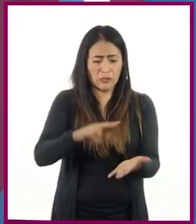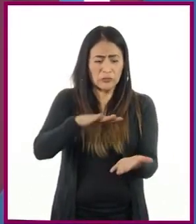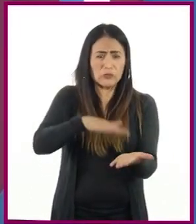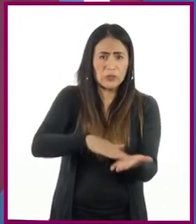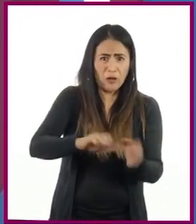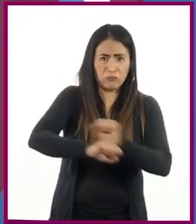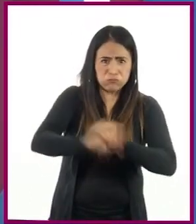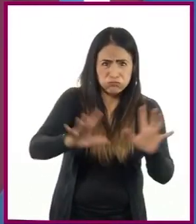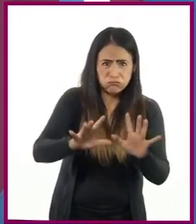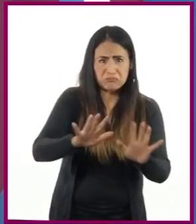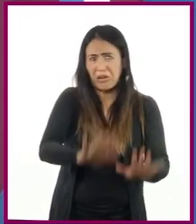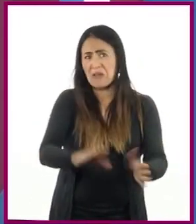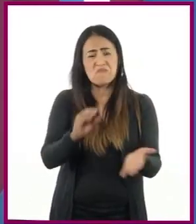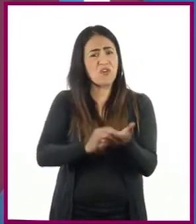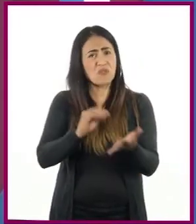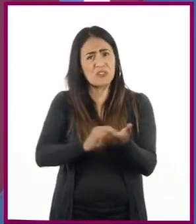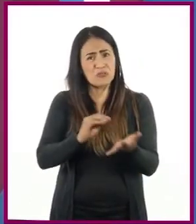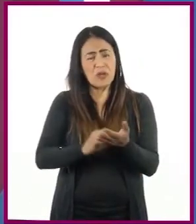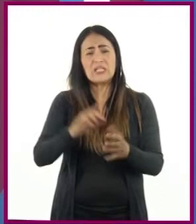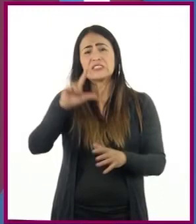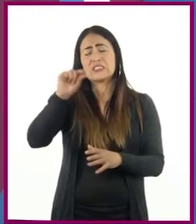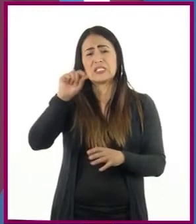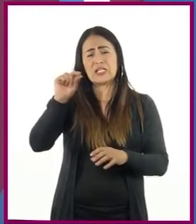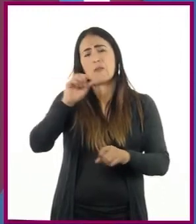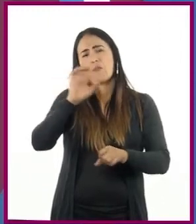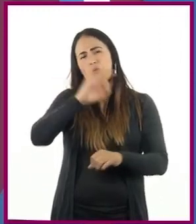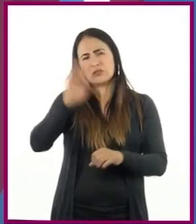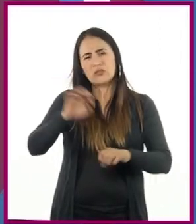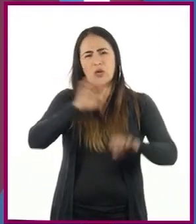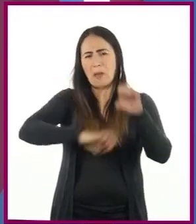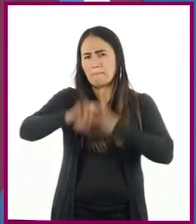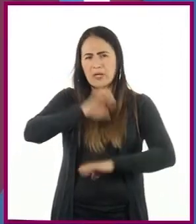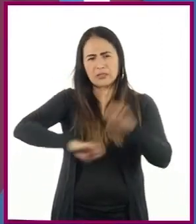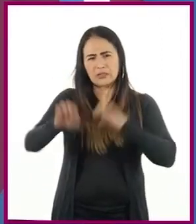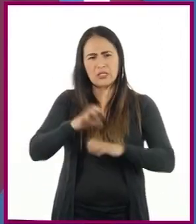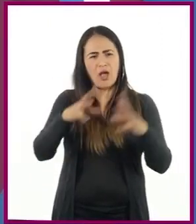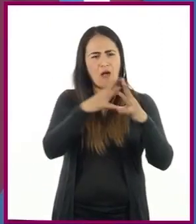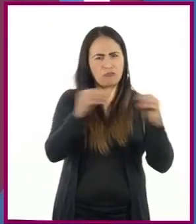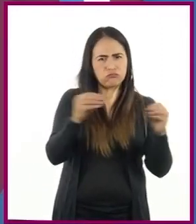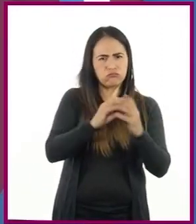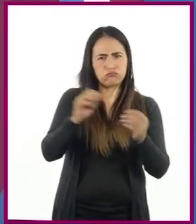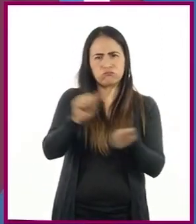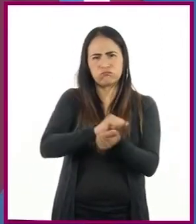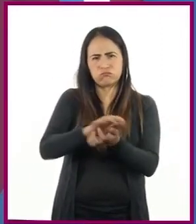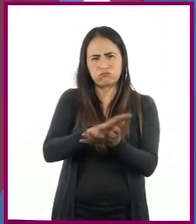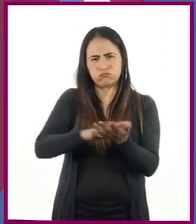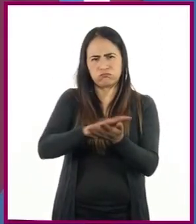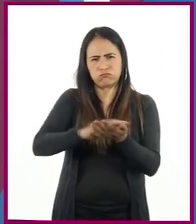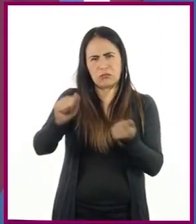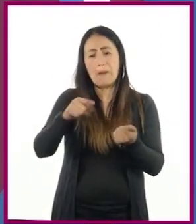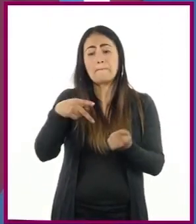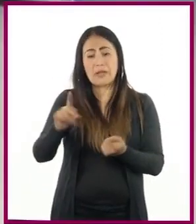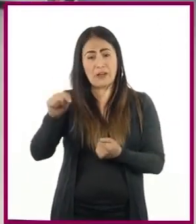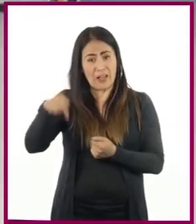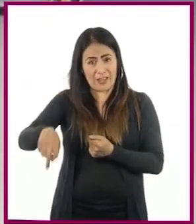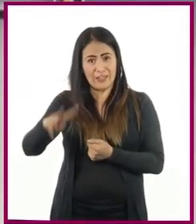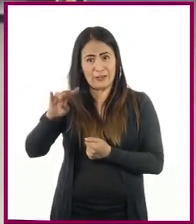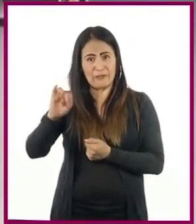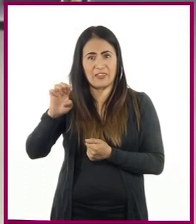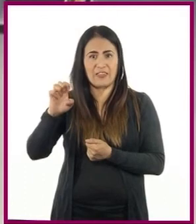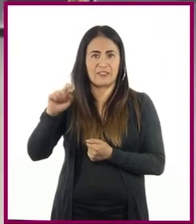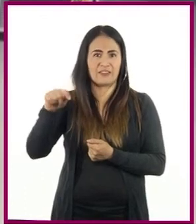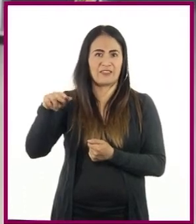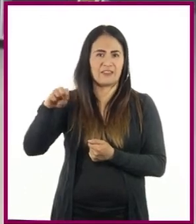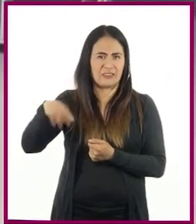el 70% de las industrias fueron destruidas. Con todo esto, Vietnam conservó su independencia.